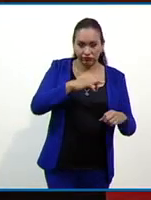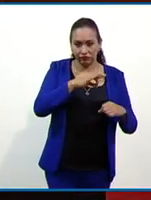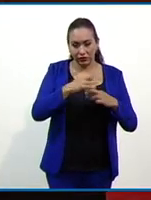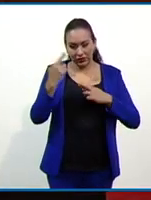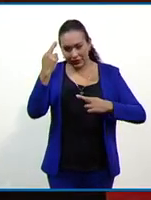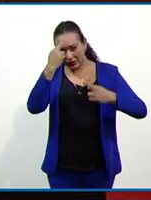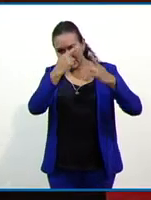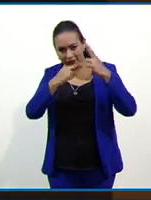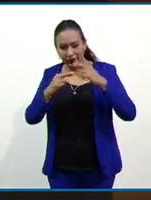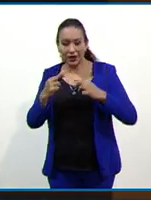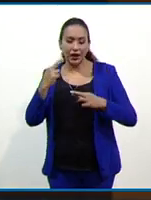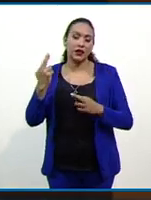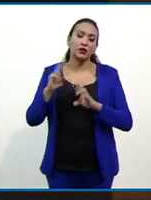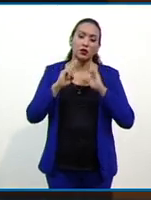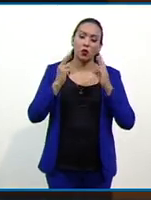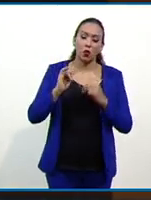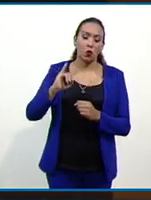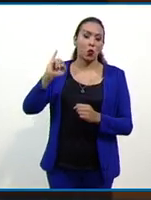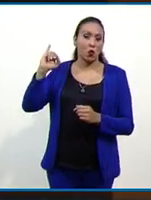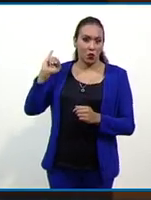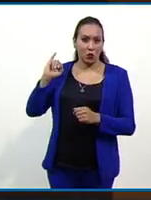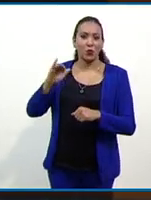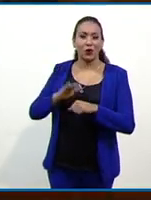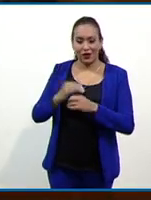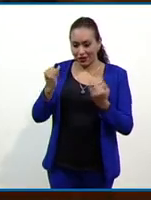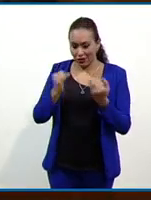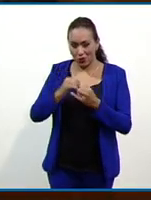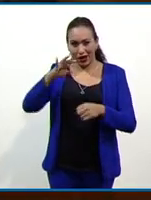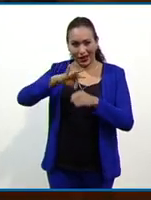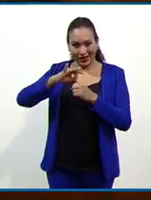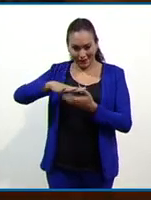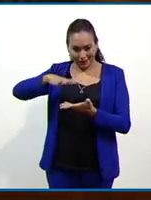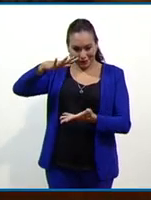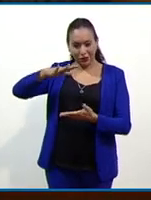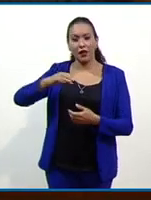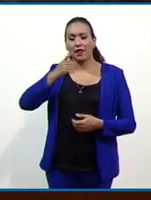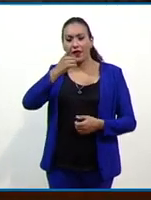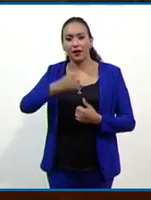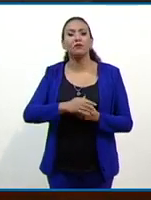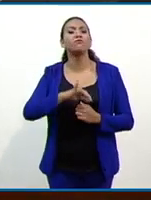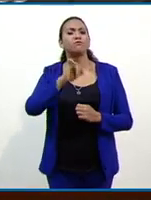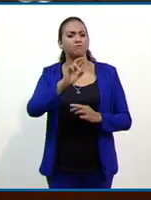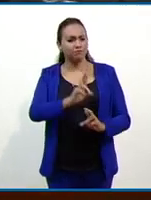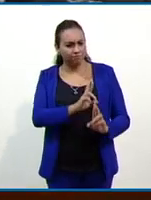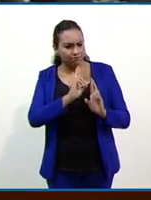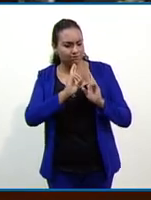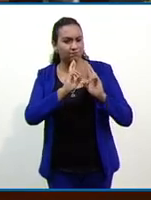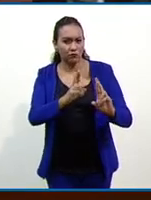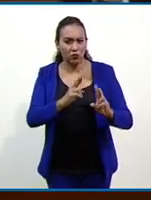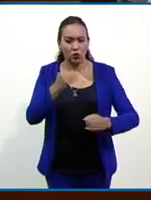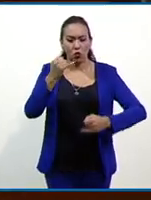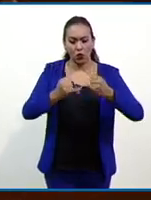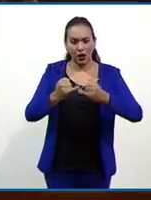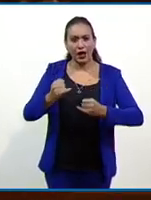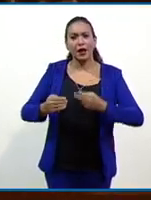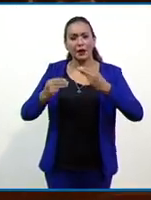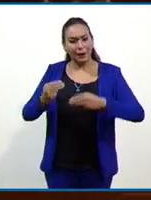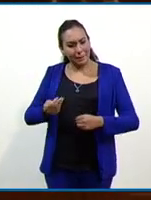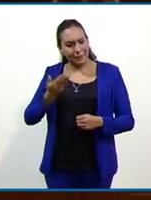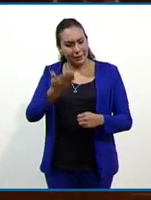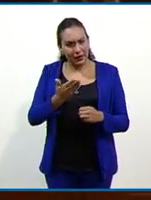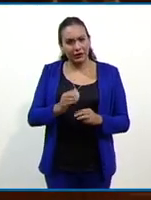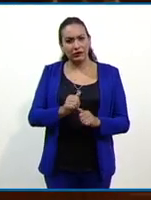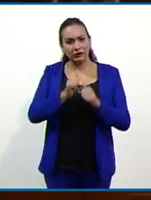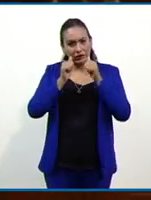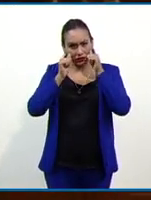de la sesión del jueves, en la que, también por mayoría de votos, el Pleno determinó que se responda a la solicitud de jueces y magistrados